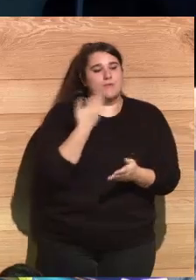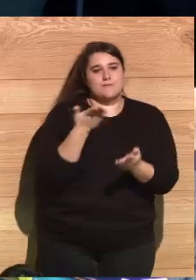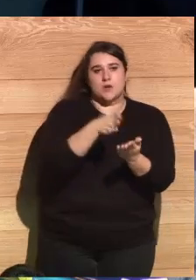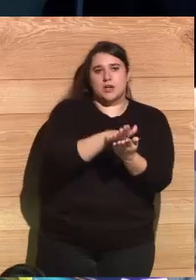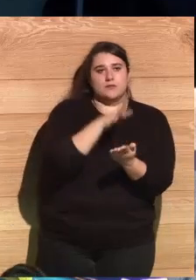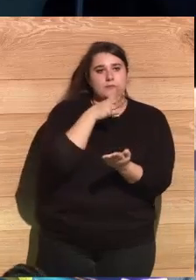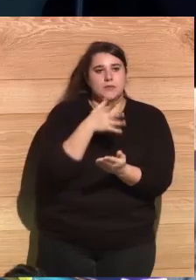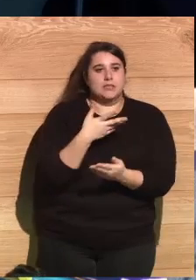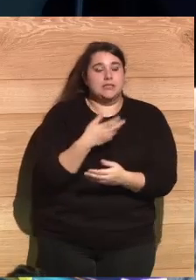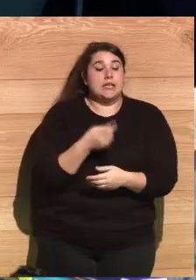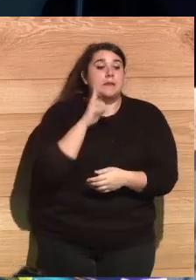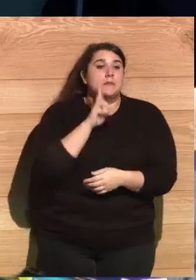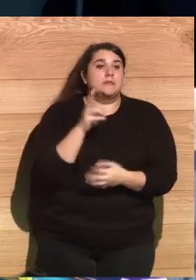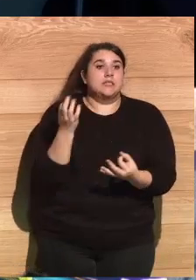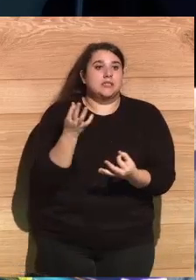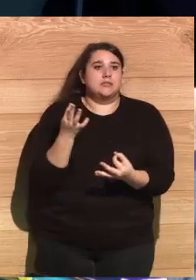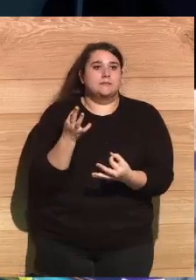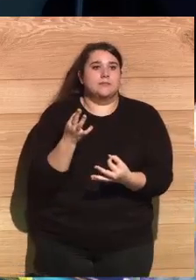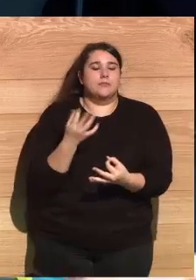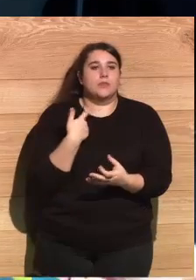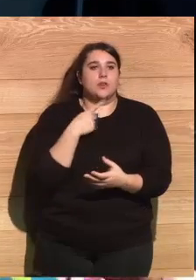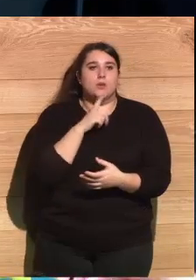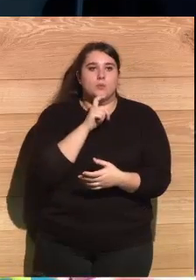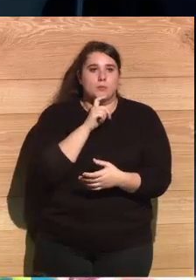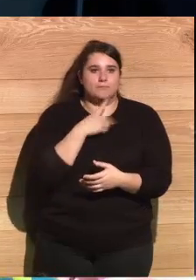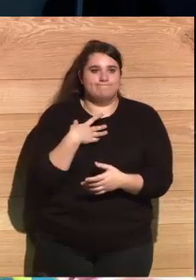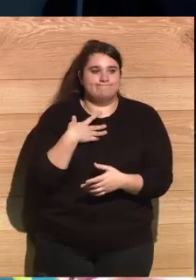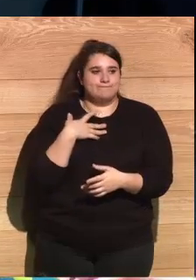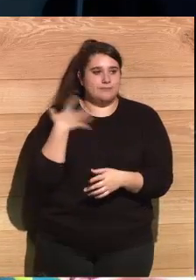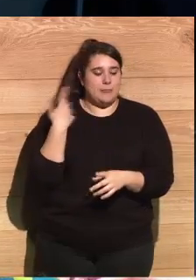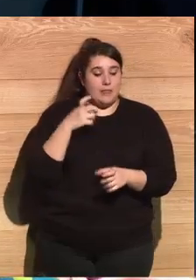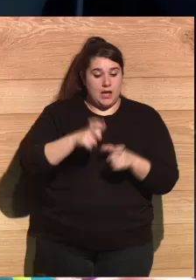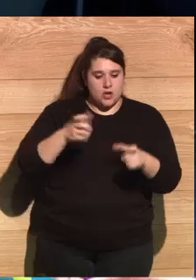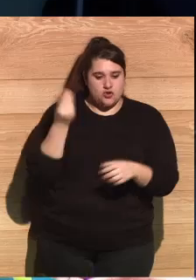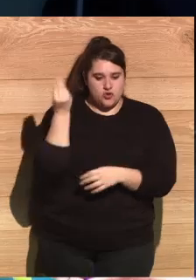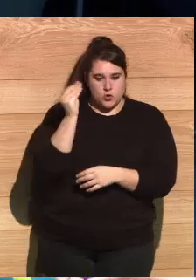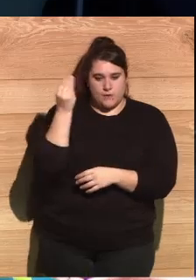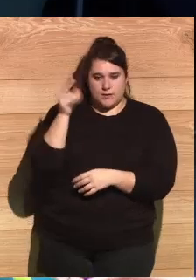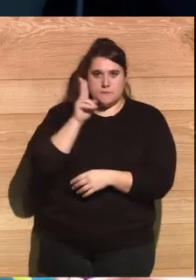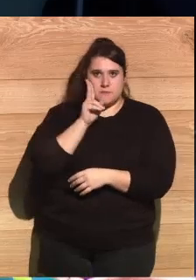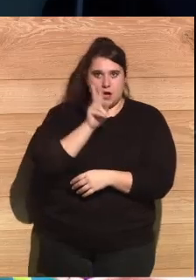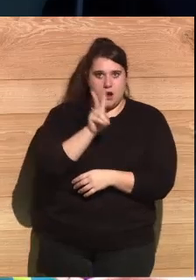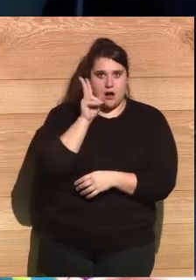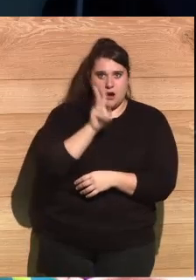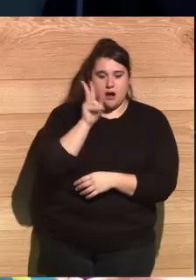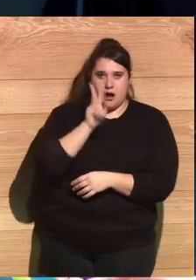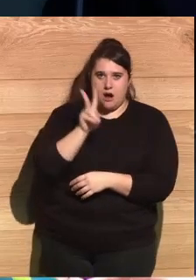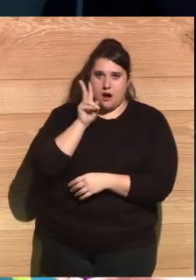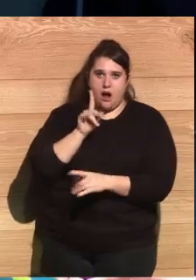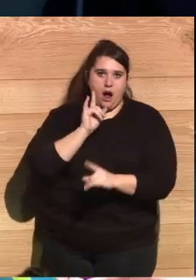y ves la fascinación, que a mí me impacta mucho, la fascinación de los chavales que entran y observan a los